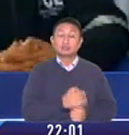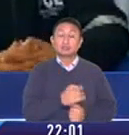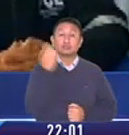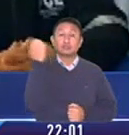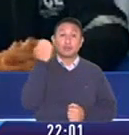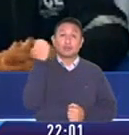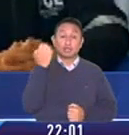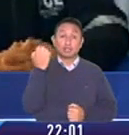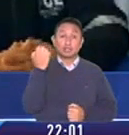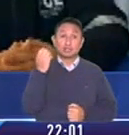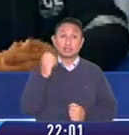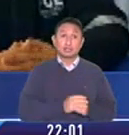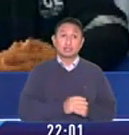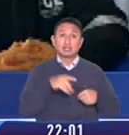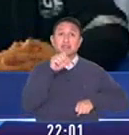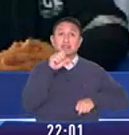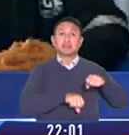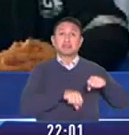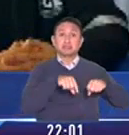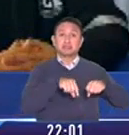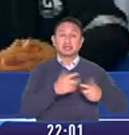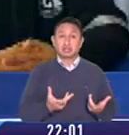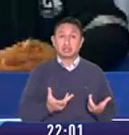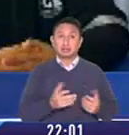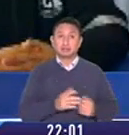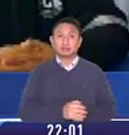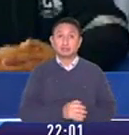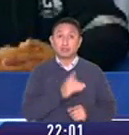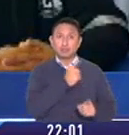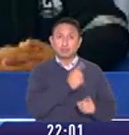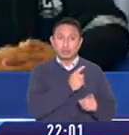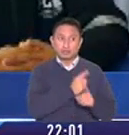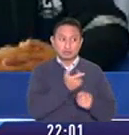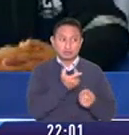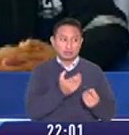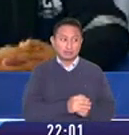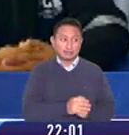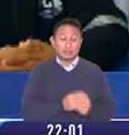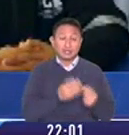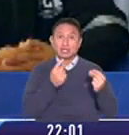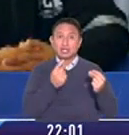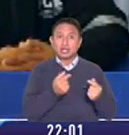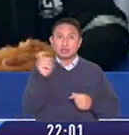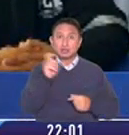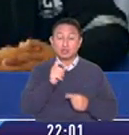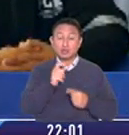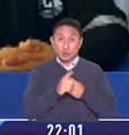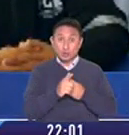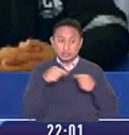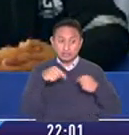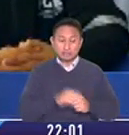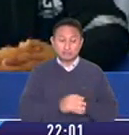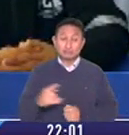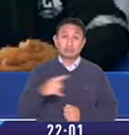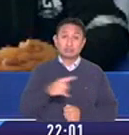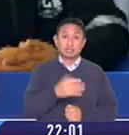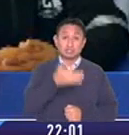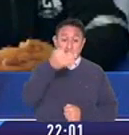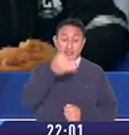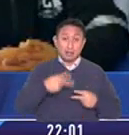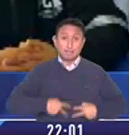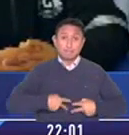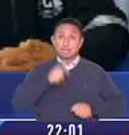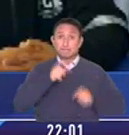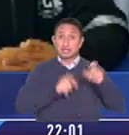se encuentran deterioradas y están dañadas. Es por eso que, por la inmediatez que la Policía Nacional tiene para garantizar la vida de